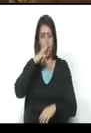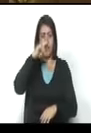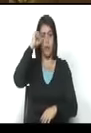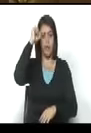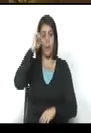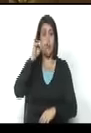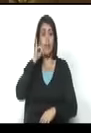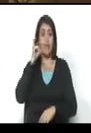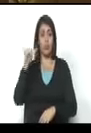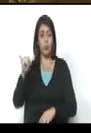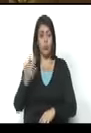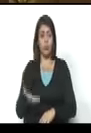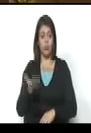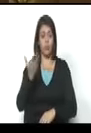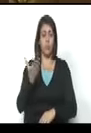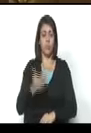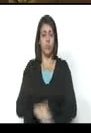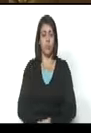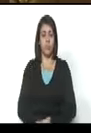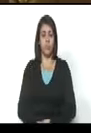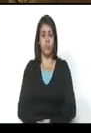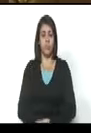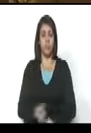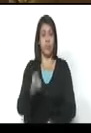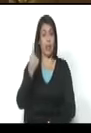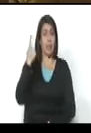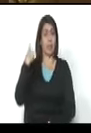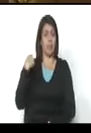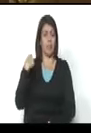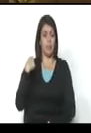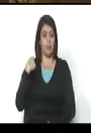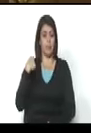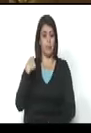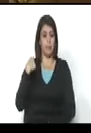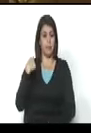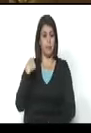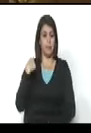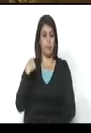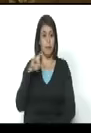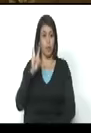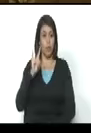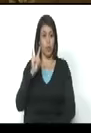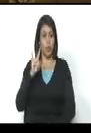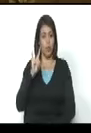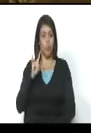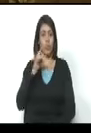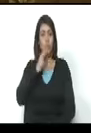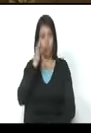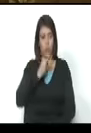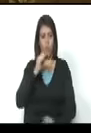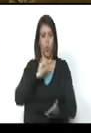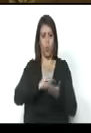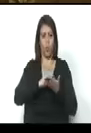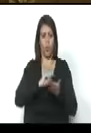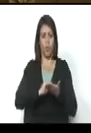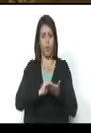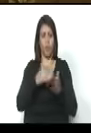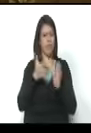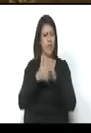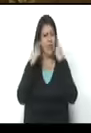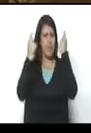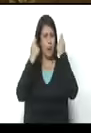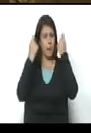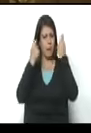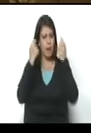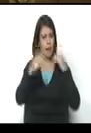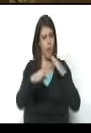hace una denuncia muy importante y ayer, día lunes, la ratificó sobre una